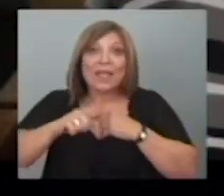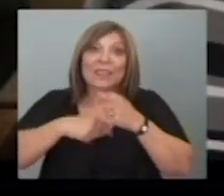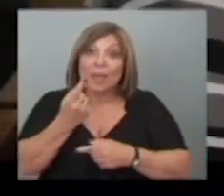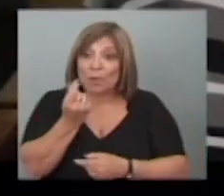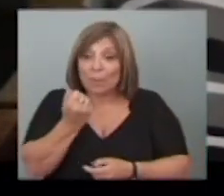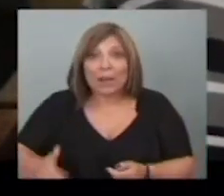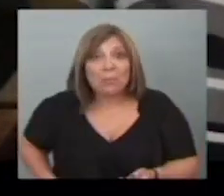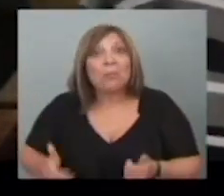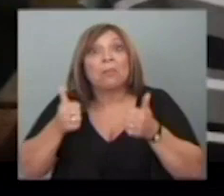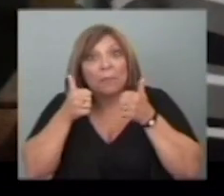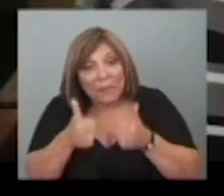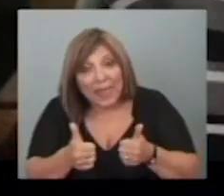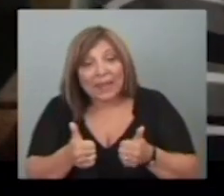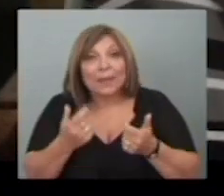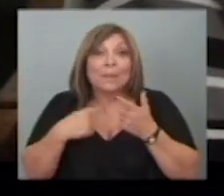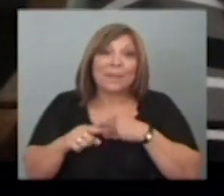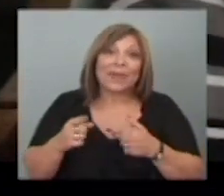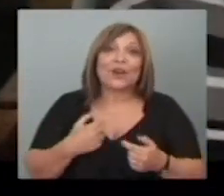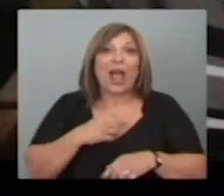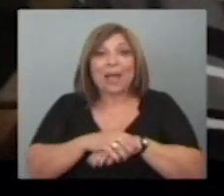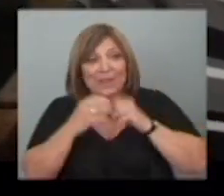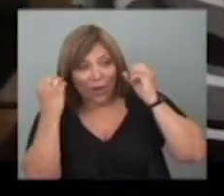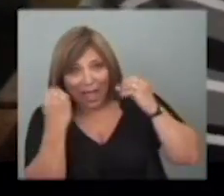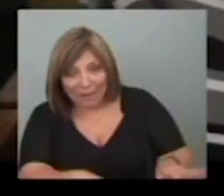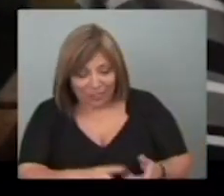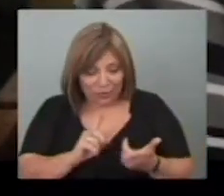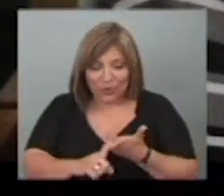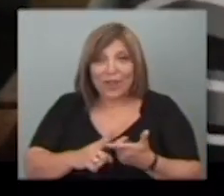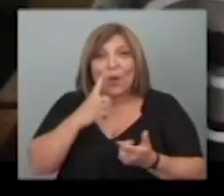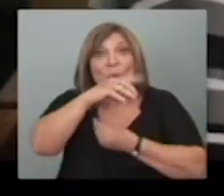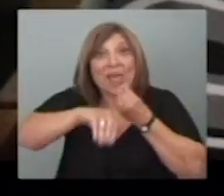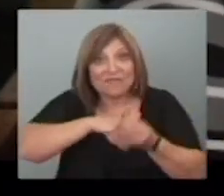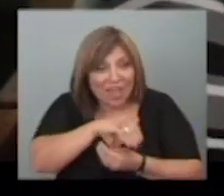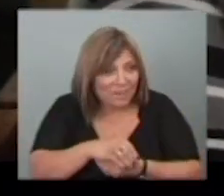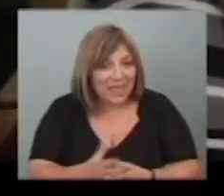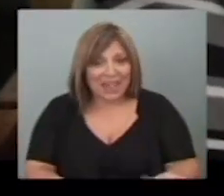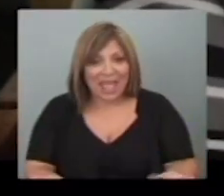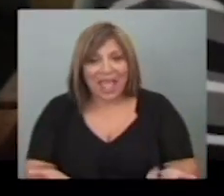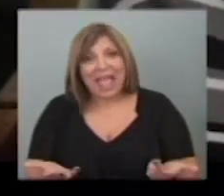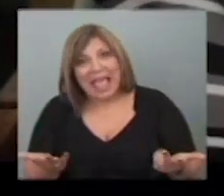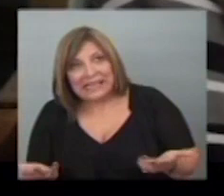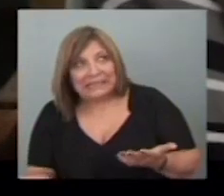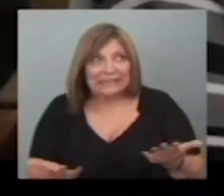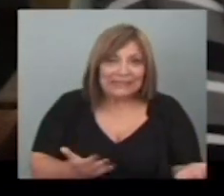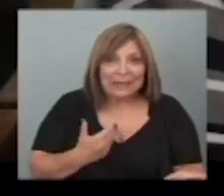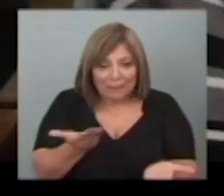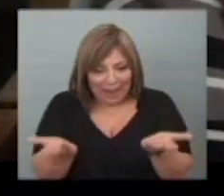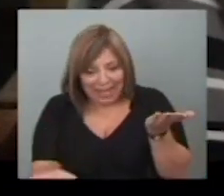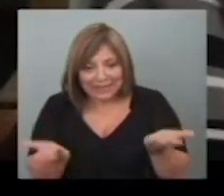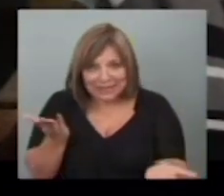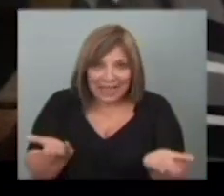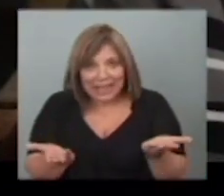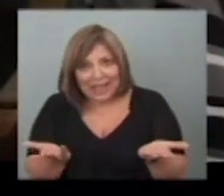económico también, pero claro, dejás amigos, en primera instancia dejás una familia, o sea que ahí, si pones a la balanza, te